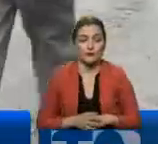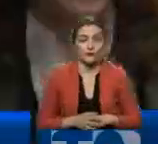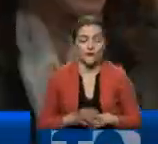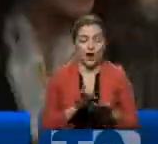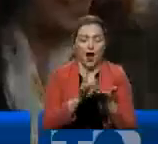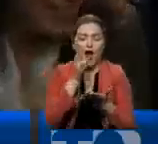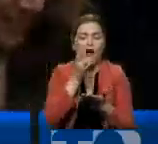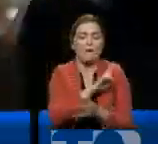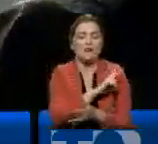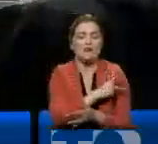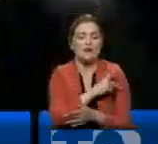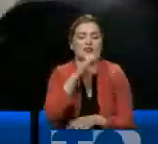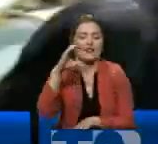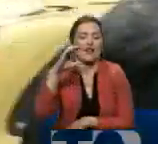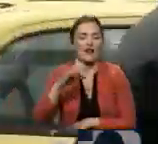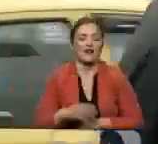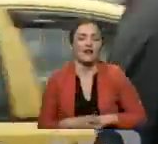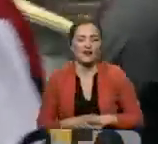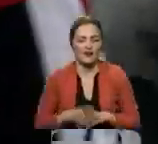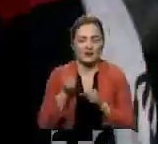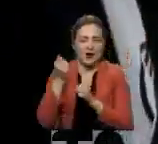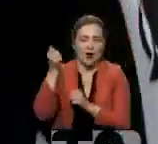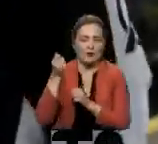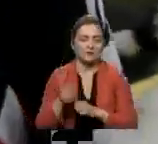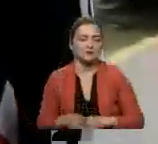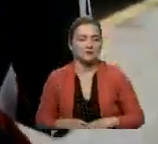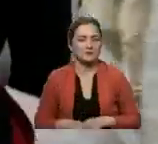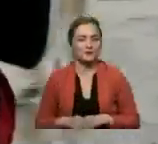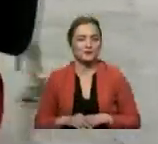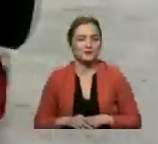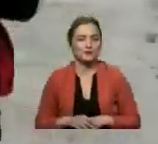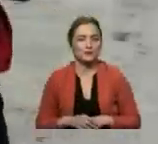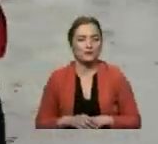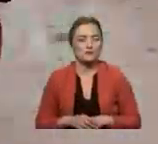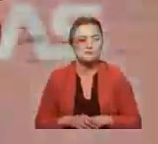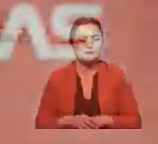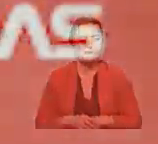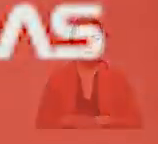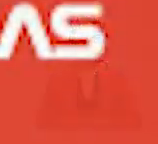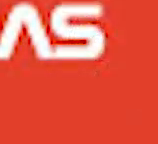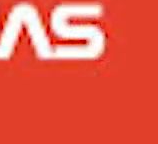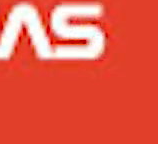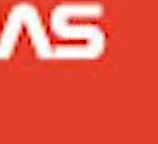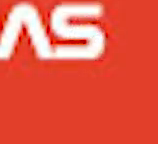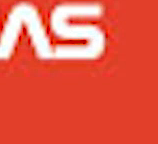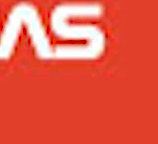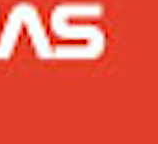y un paraguas infaltable. En Quito, Nelson Carrera, 24 horas.